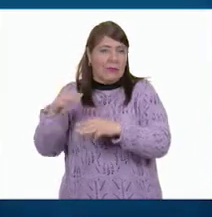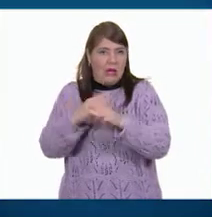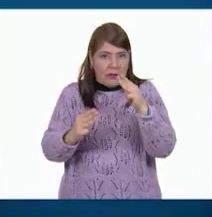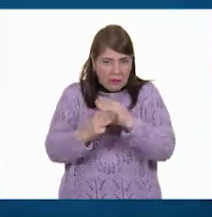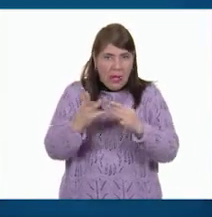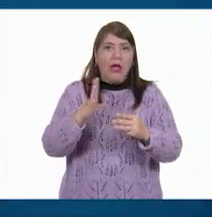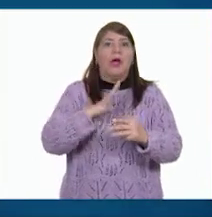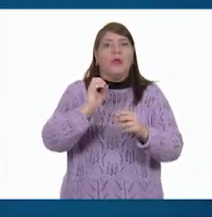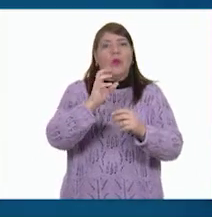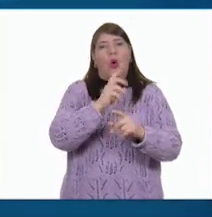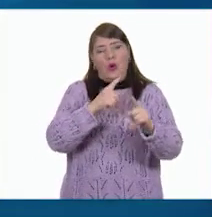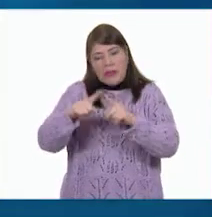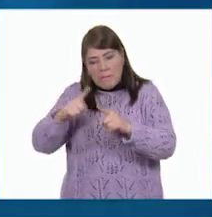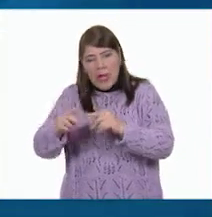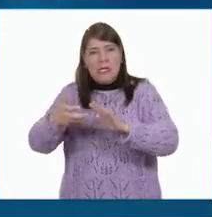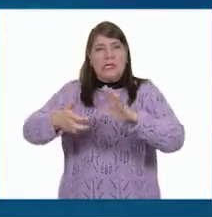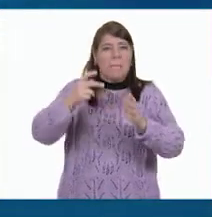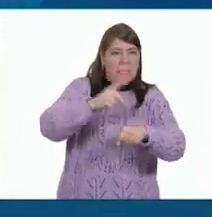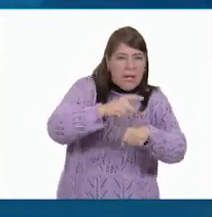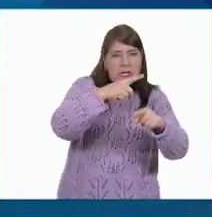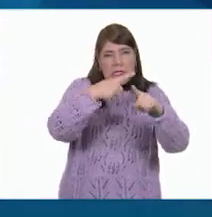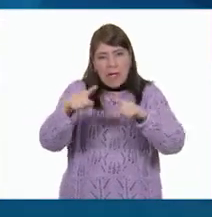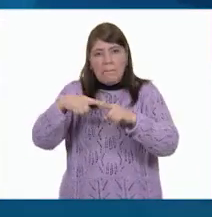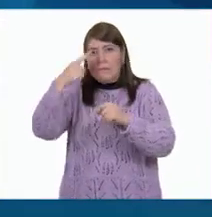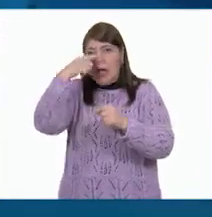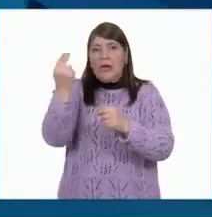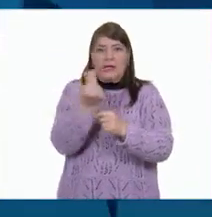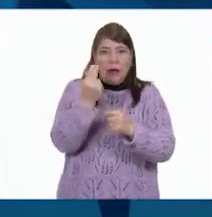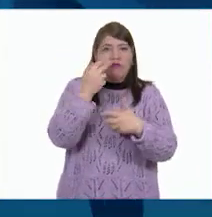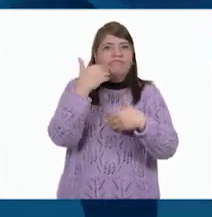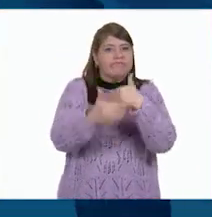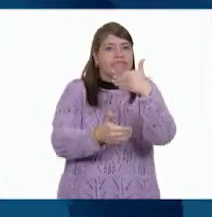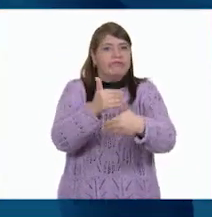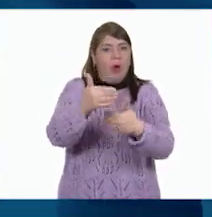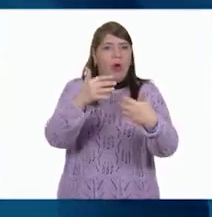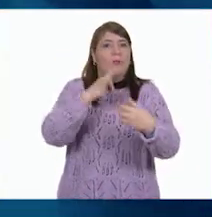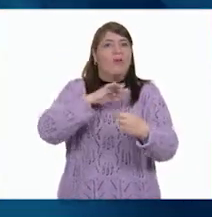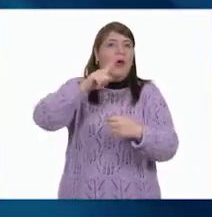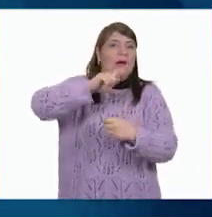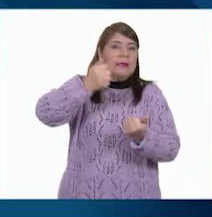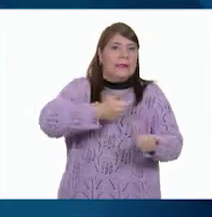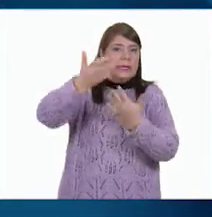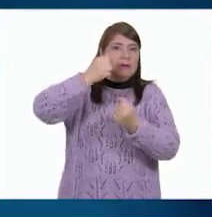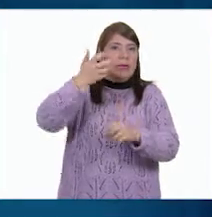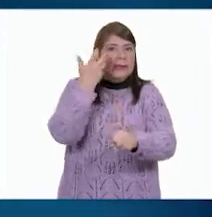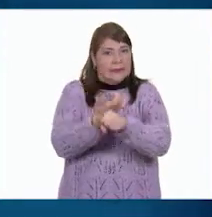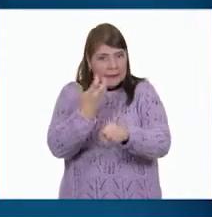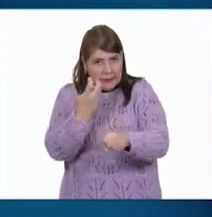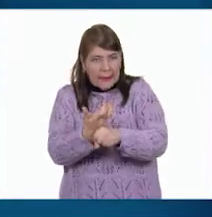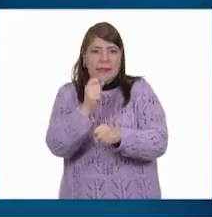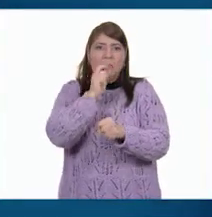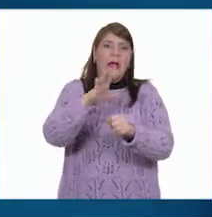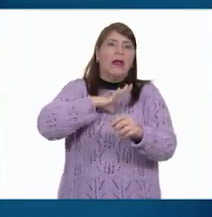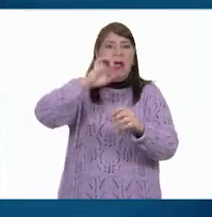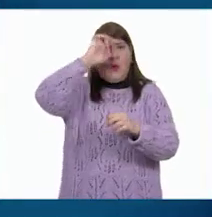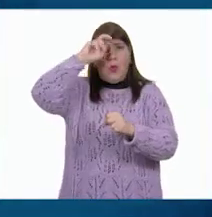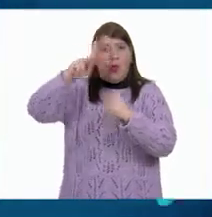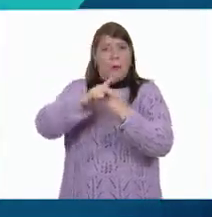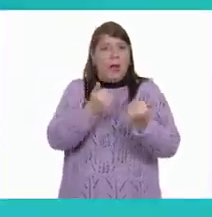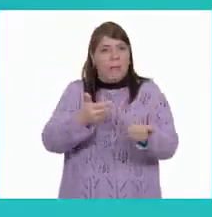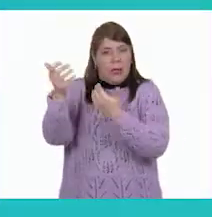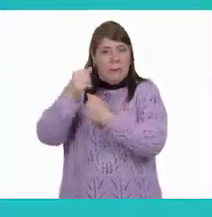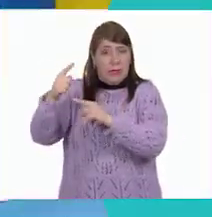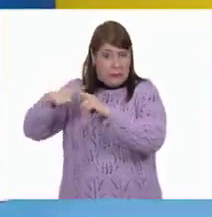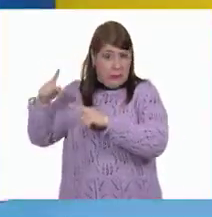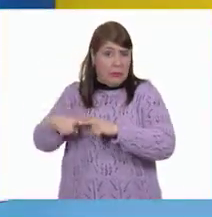minerales y combustibles, necesarias para el desarrollo industrial de los Estados Unidos de América y de todas las potencias europeas. Sí,